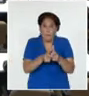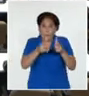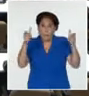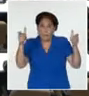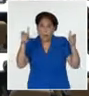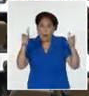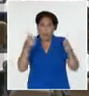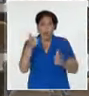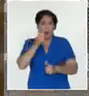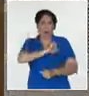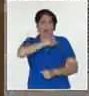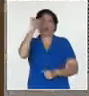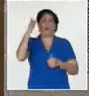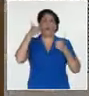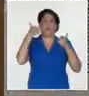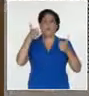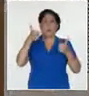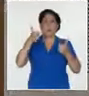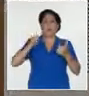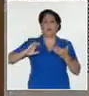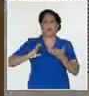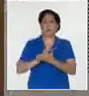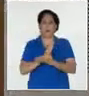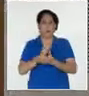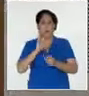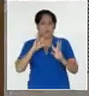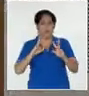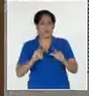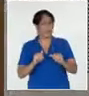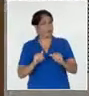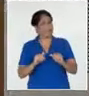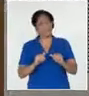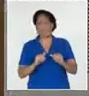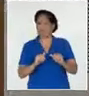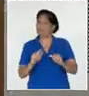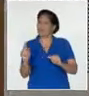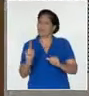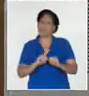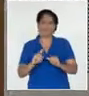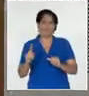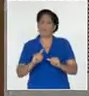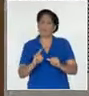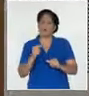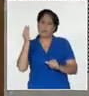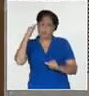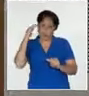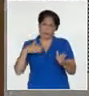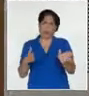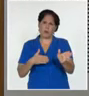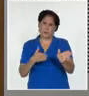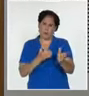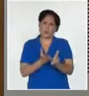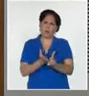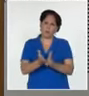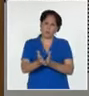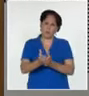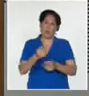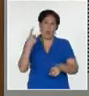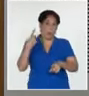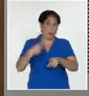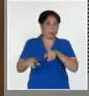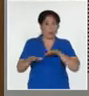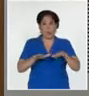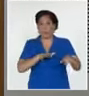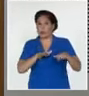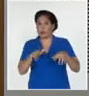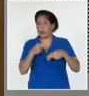resultados en el enfrentamiento a la actividad delictiva, ilegalidades y las indisciplinas sociales. Otra de las acciones